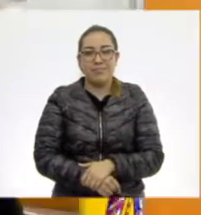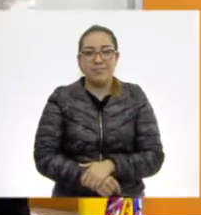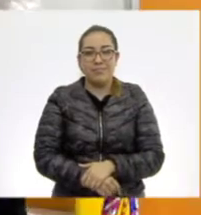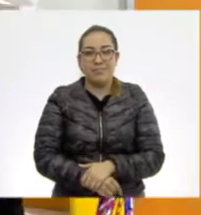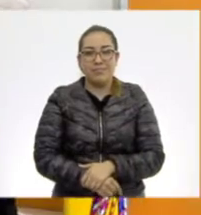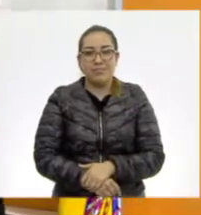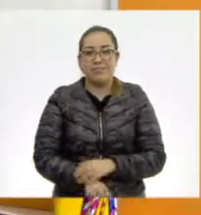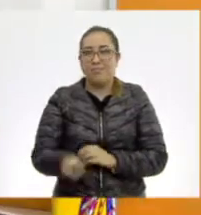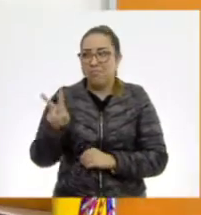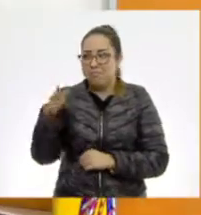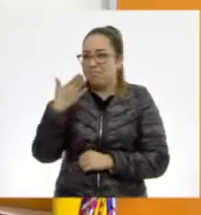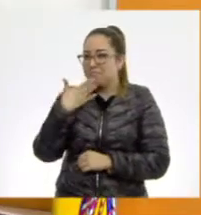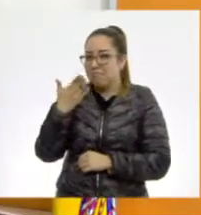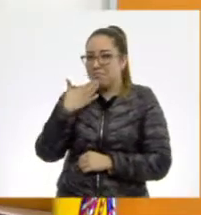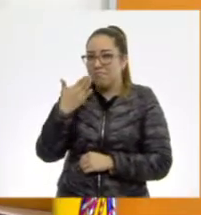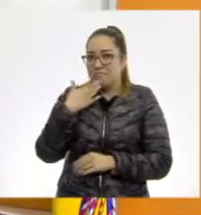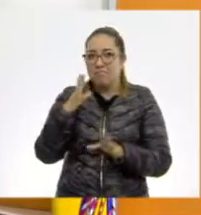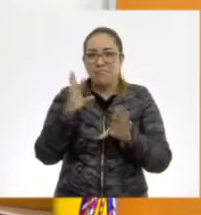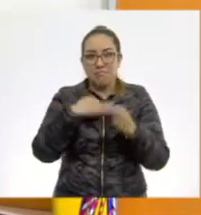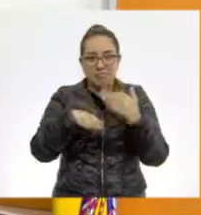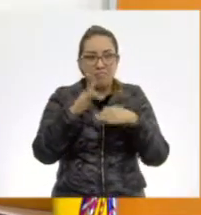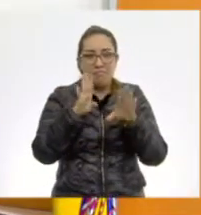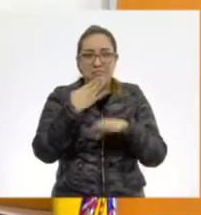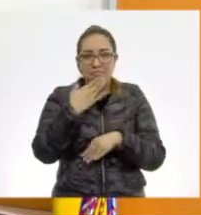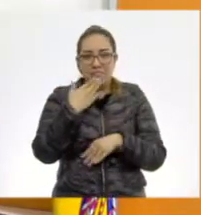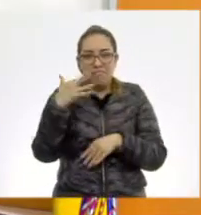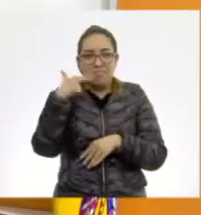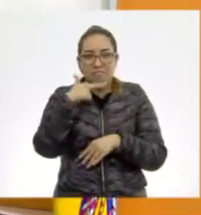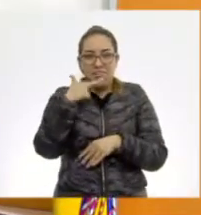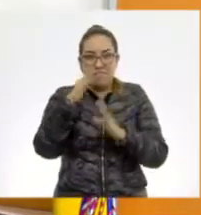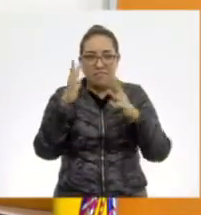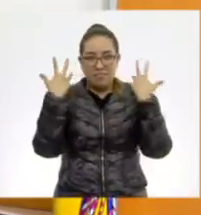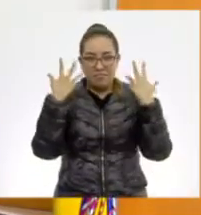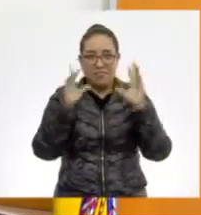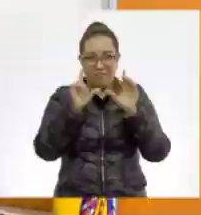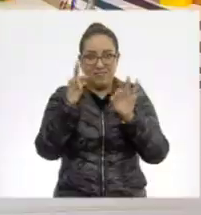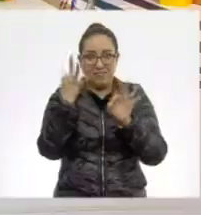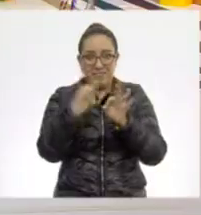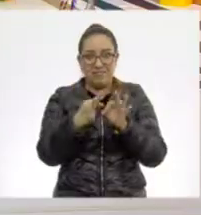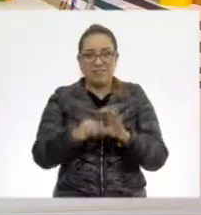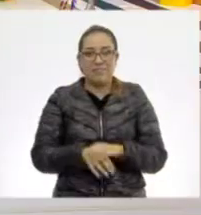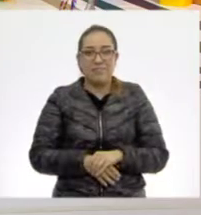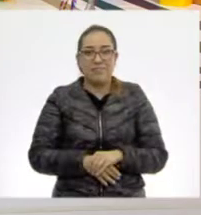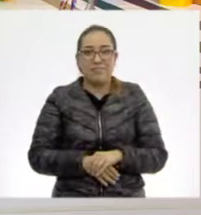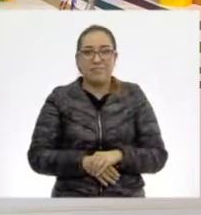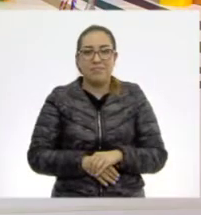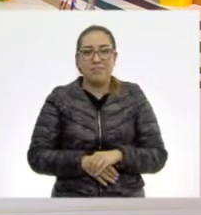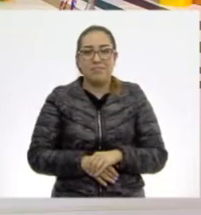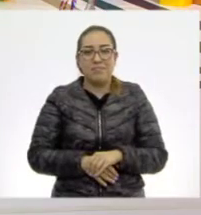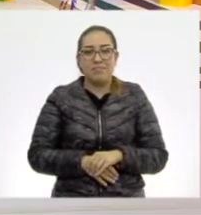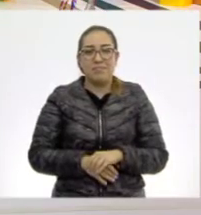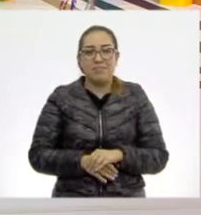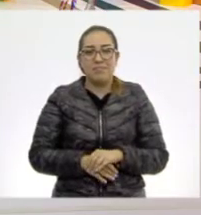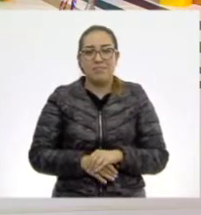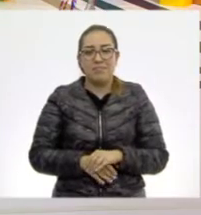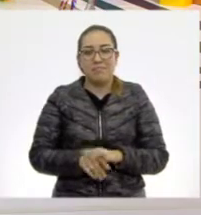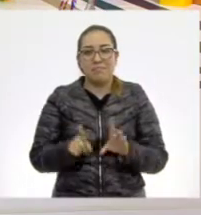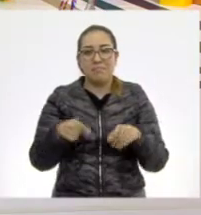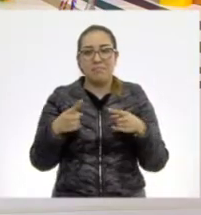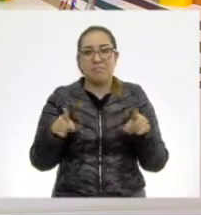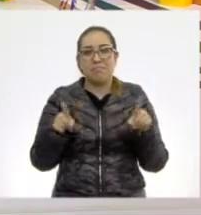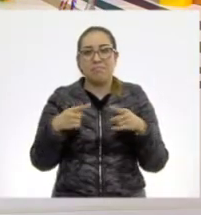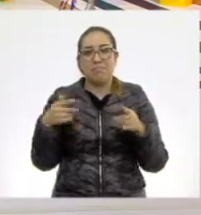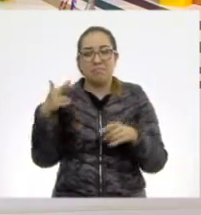estábamos logrando una super velocidad increíble. Vamos a intentarlo hacer mucho, muy rápido. ¿Listo? Sal. Ya. Marinero que se fue a la